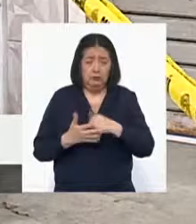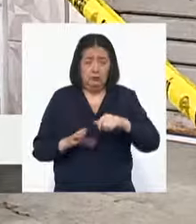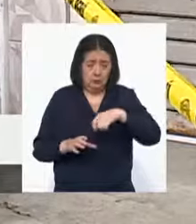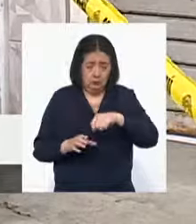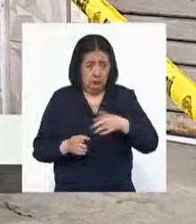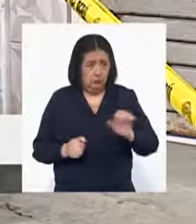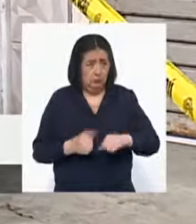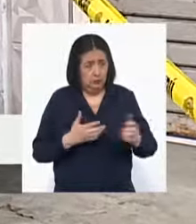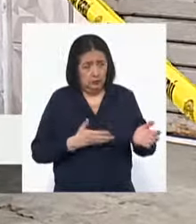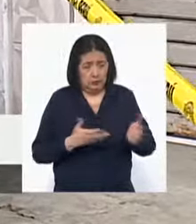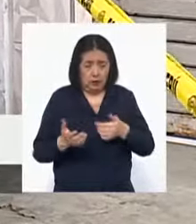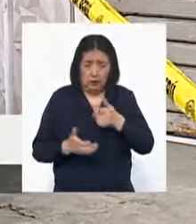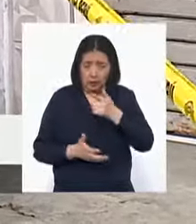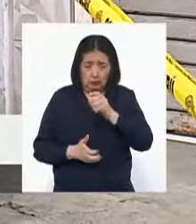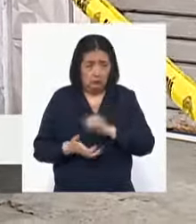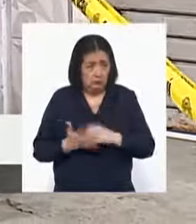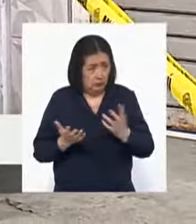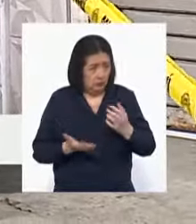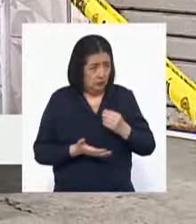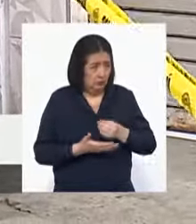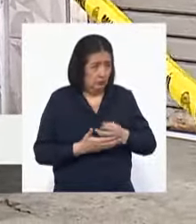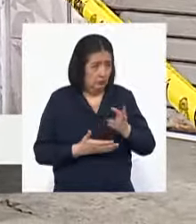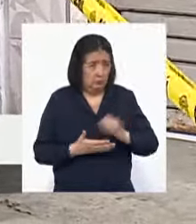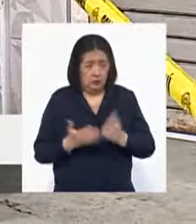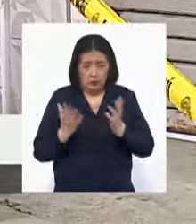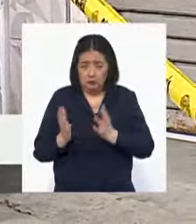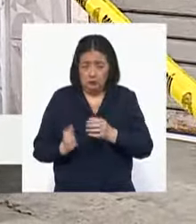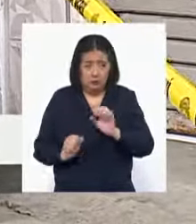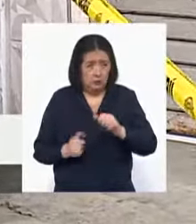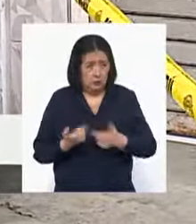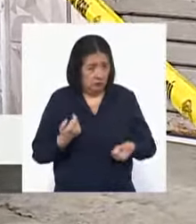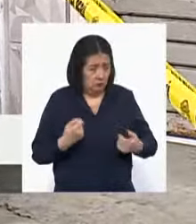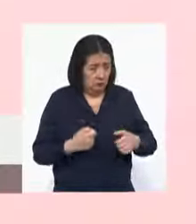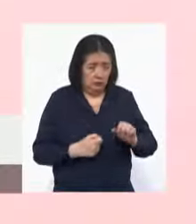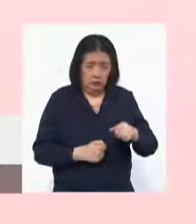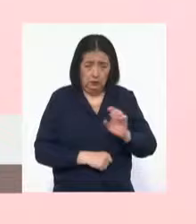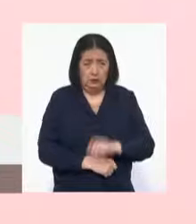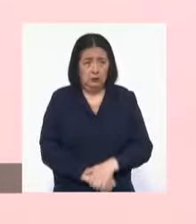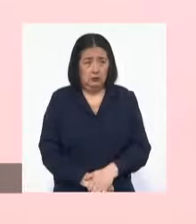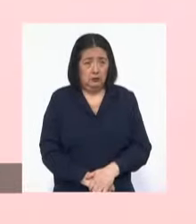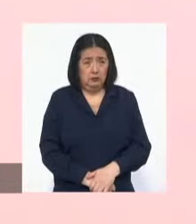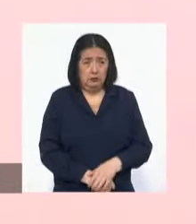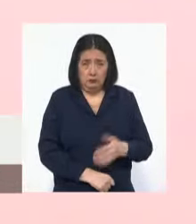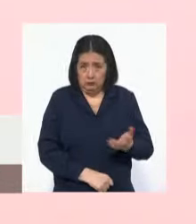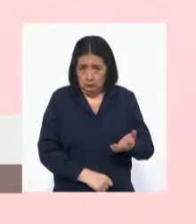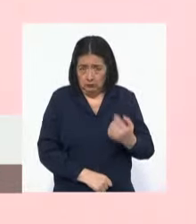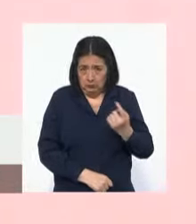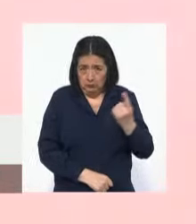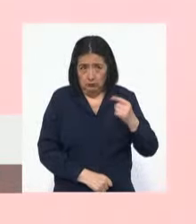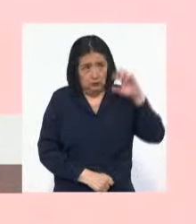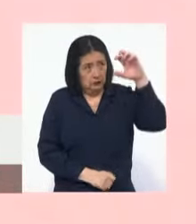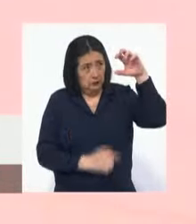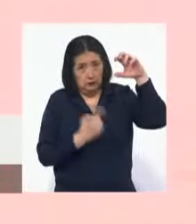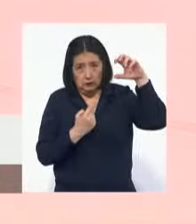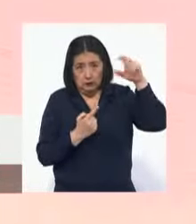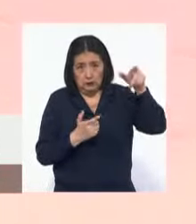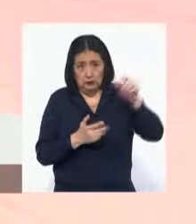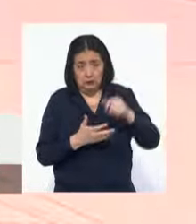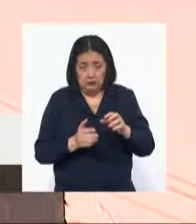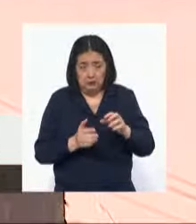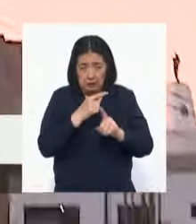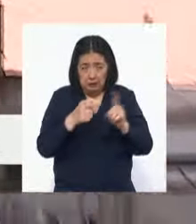cocinaba, inclusive él traía agua para compraban agua las alumnas y él vendía las aguas. Lamentablemente, la única cámara de seguridad ubicada a